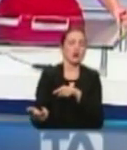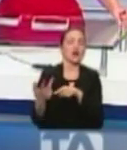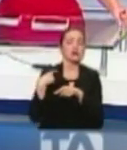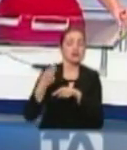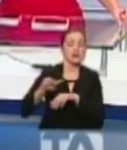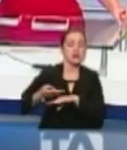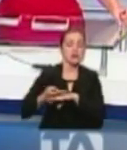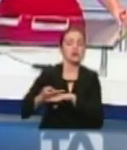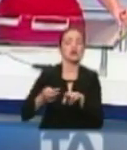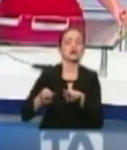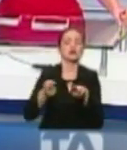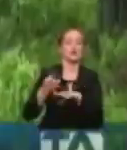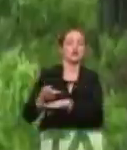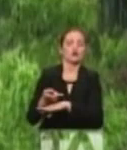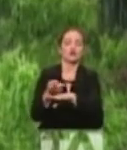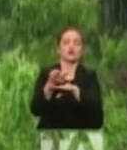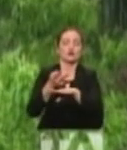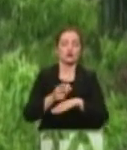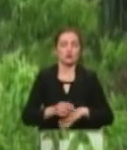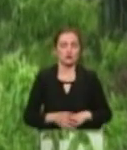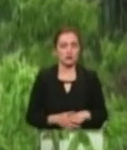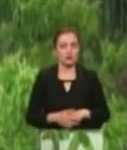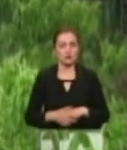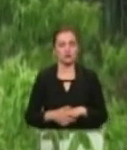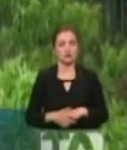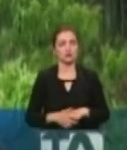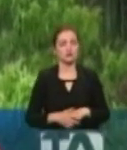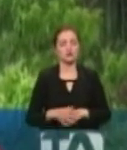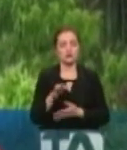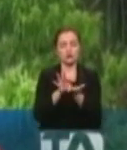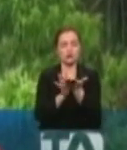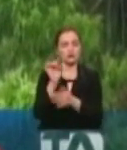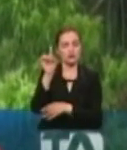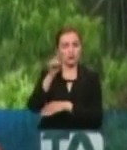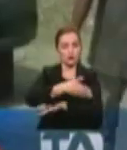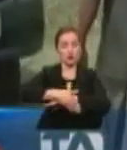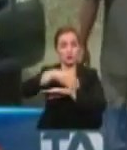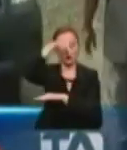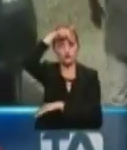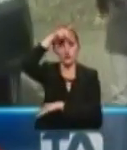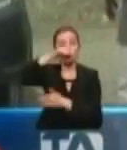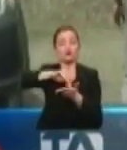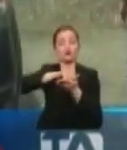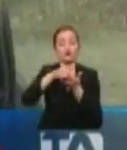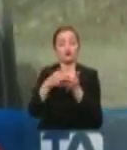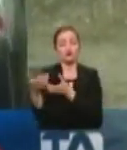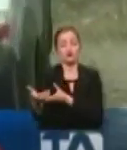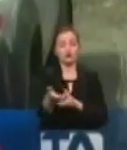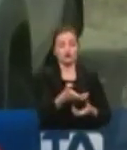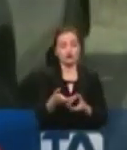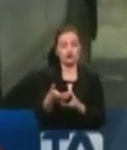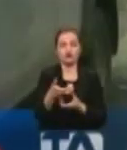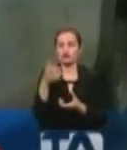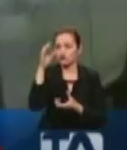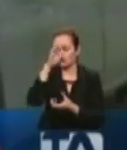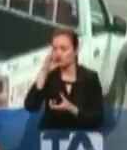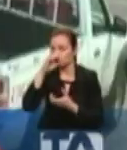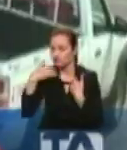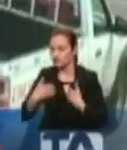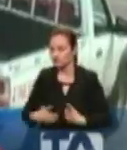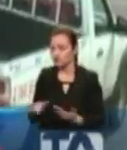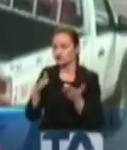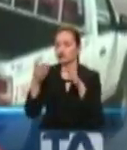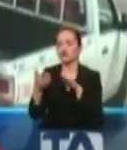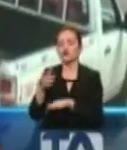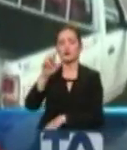el Austro ecuatoriano. En el cantón Tehuinza, frontera con el Perú, miembros de la Casaca Roja localizaron el cuerpo sin